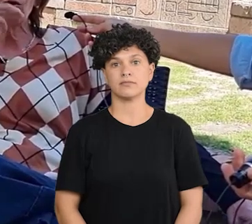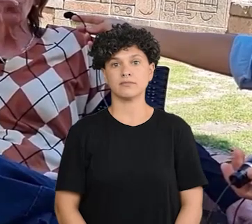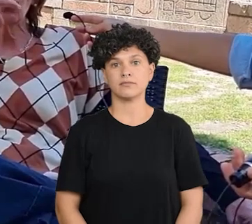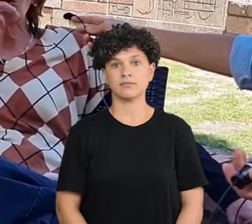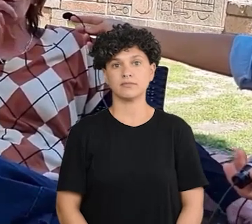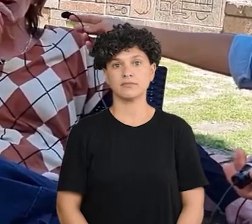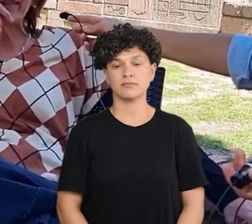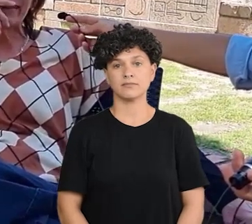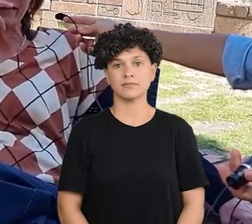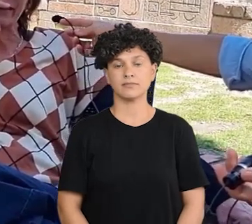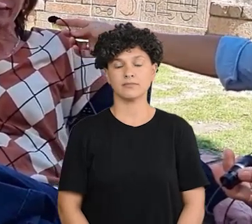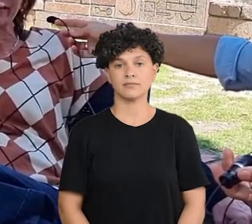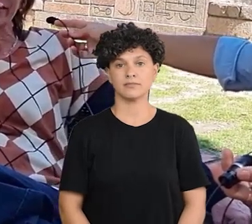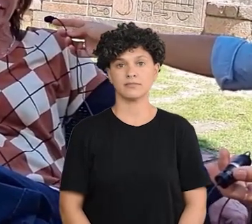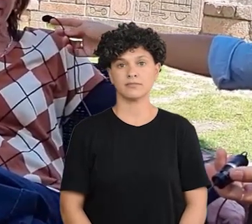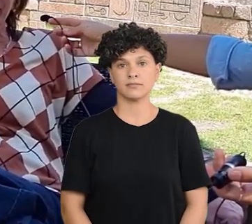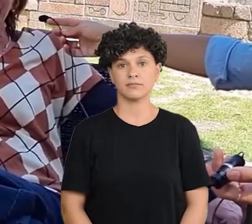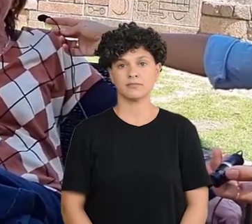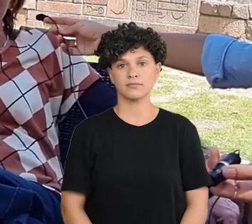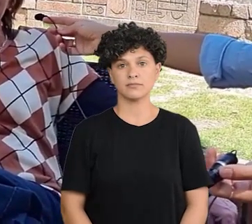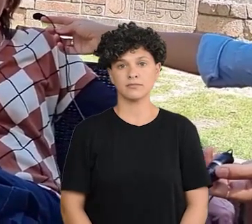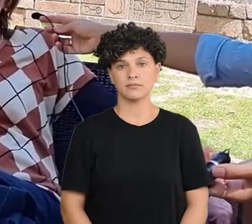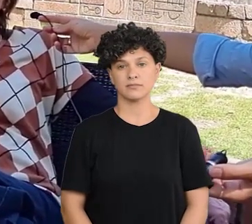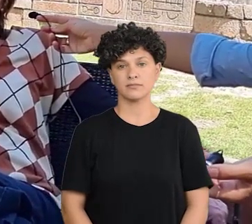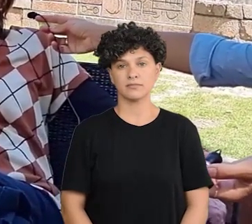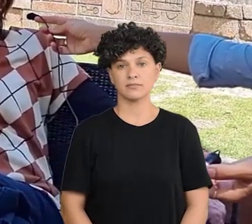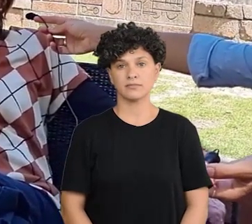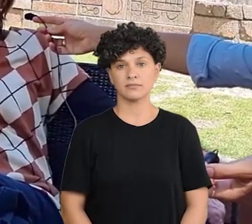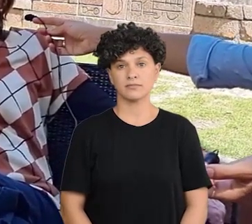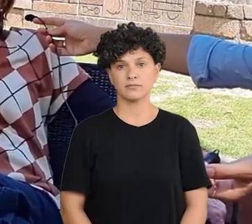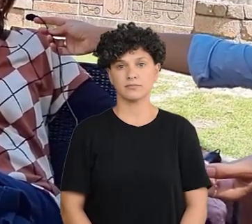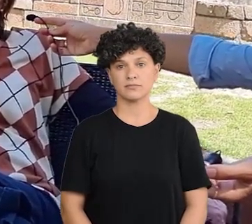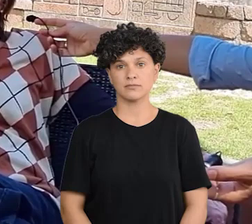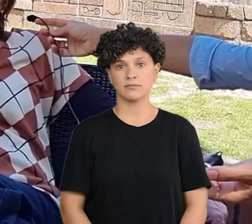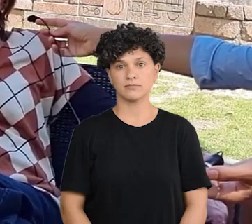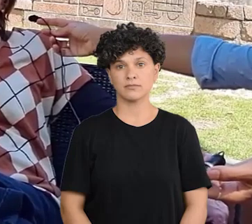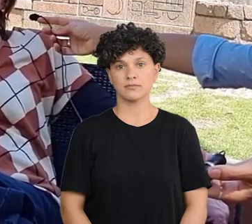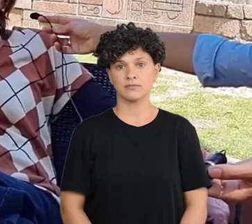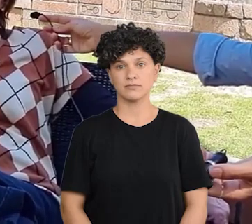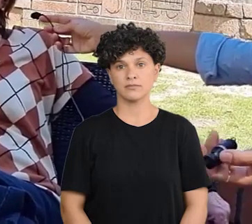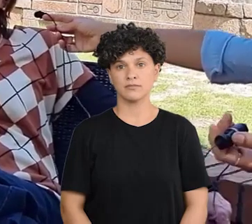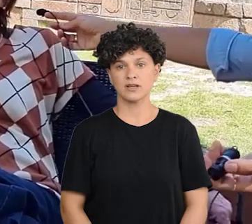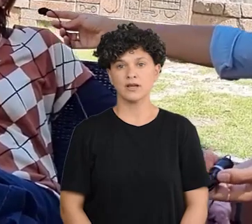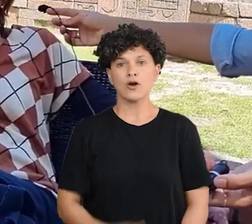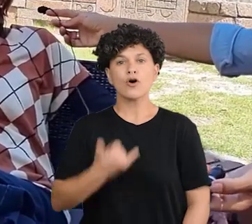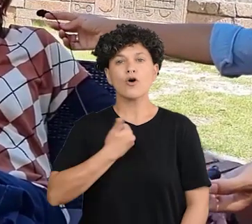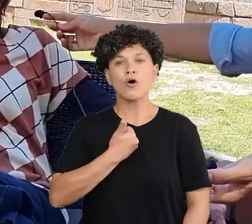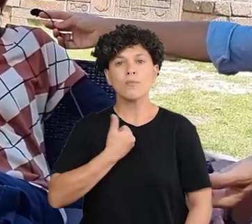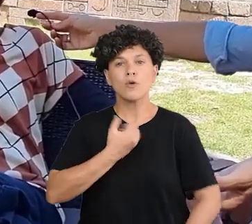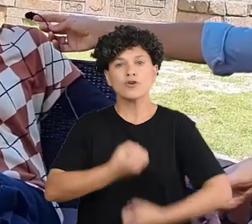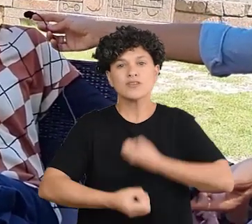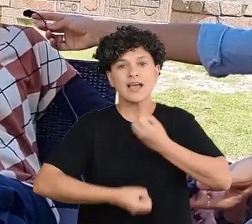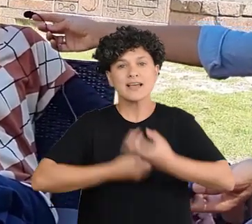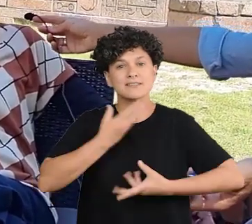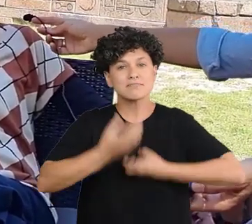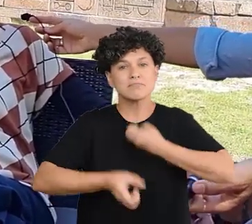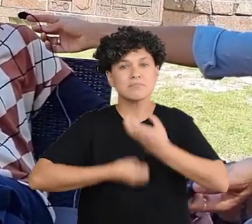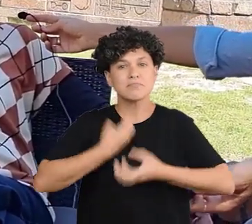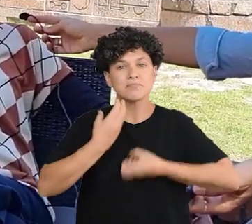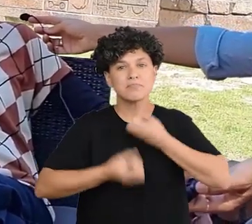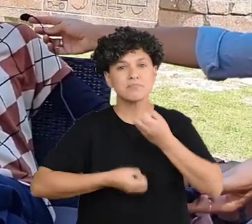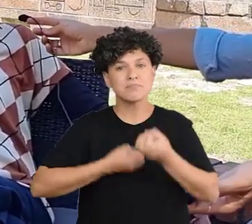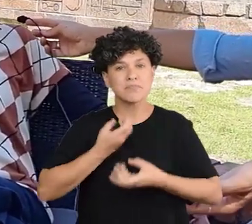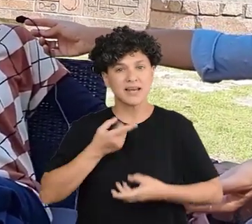¿Cuál era? La necesita